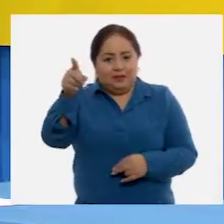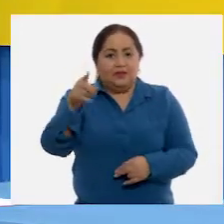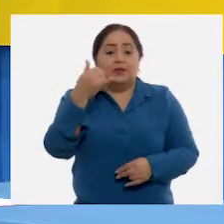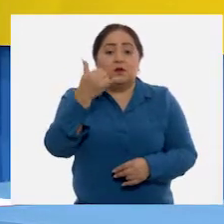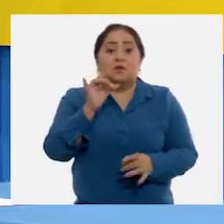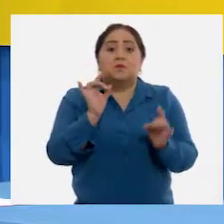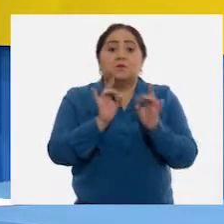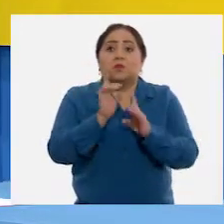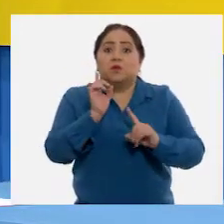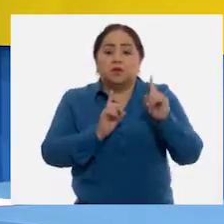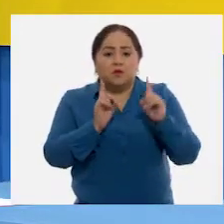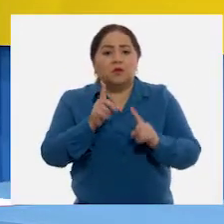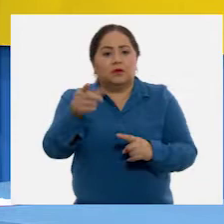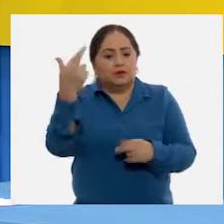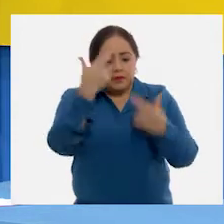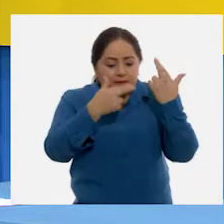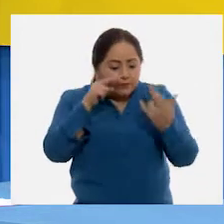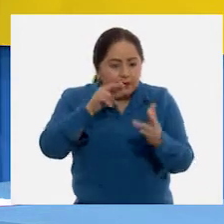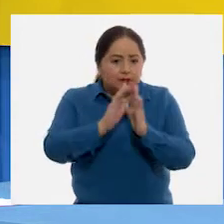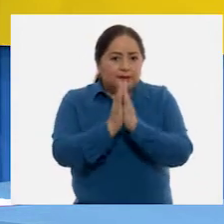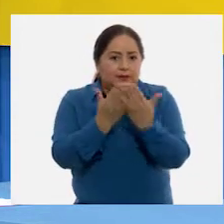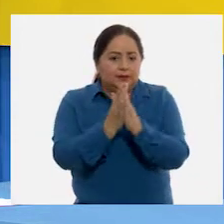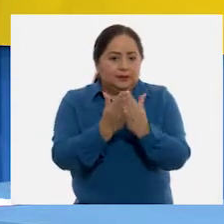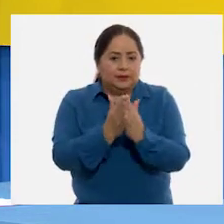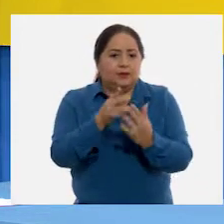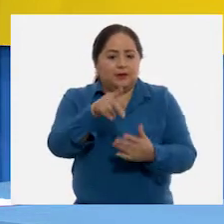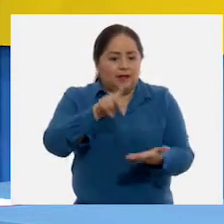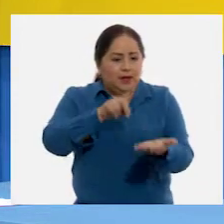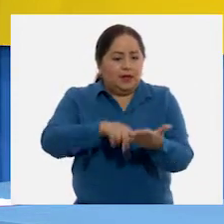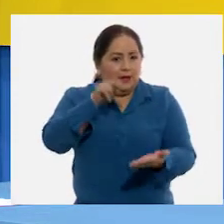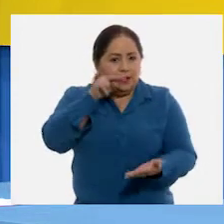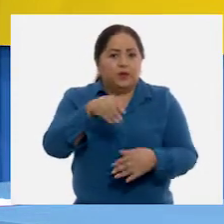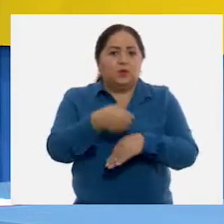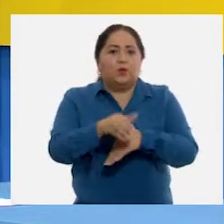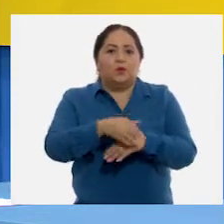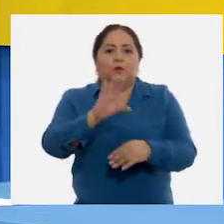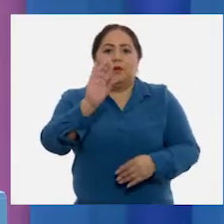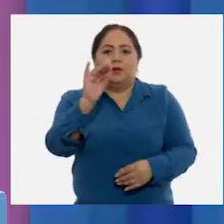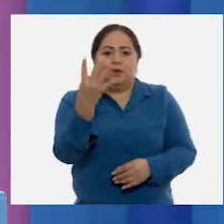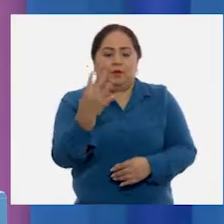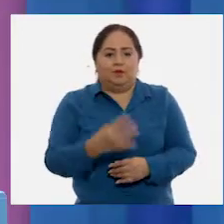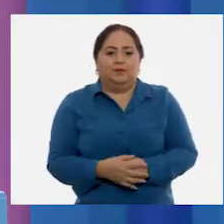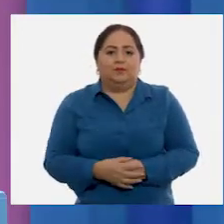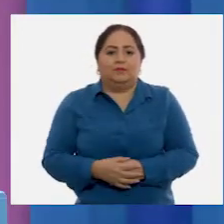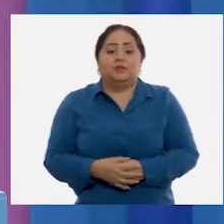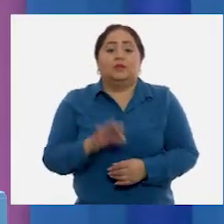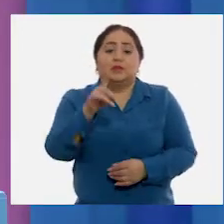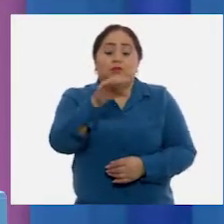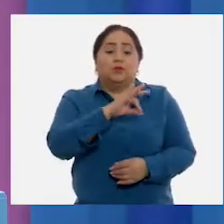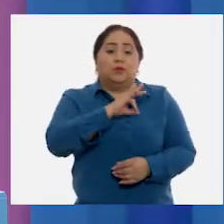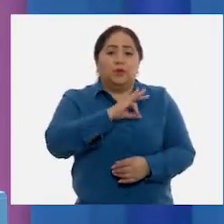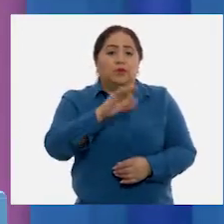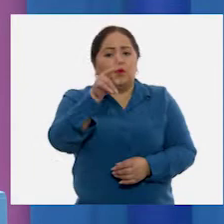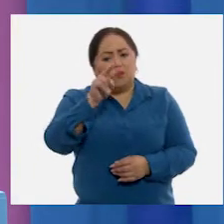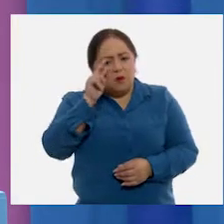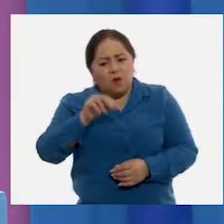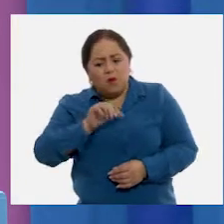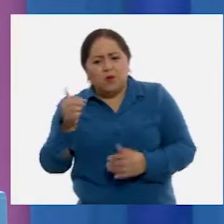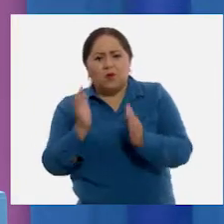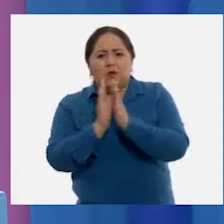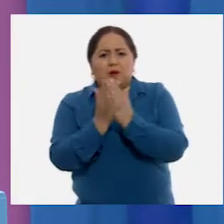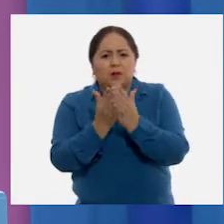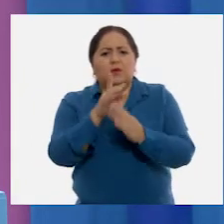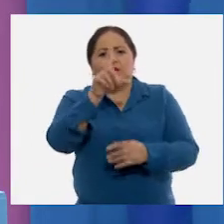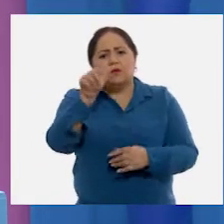y cualquier duda, revisen su libro de texto. Ahí apareció página 94. Si te es posible, consulta otros libros